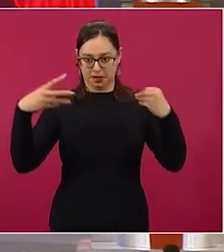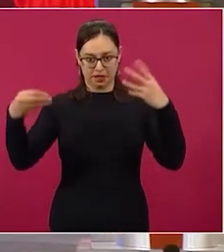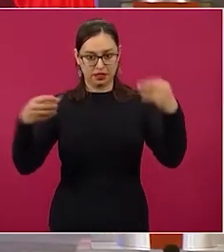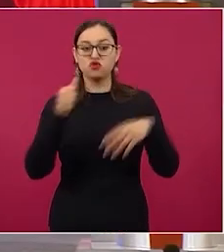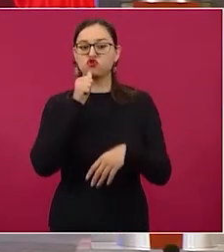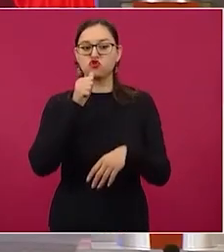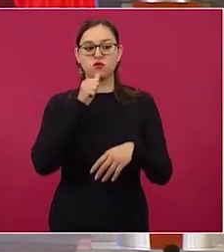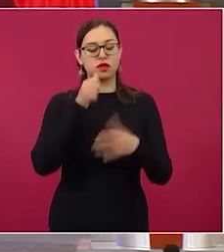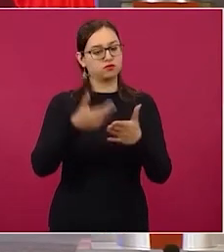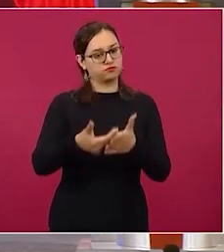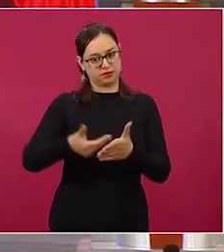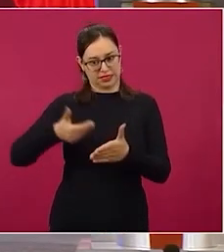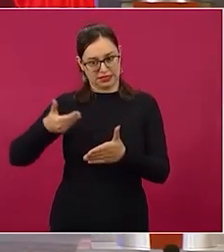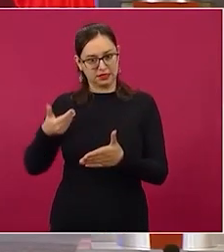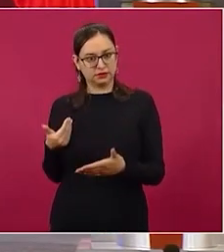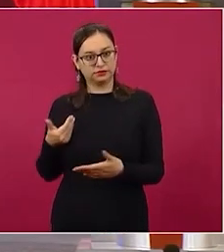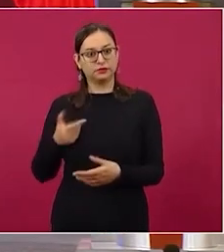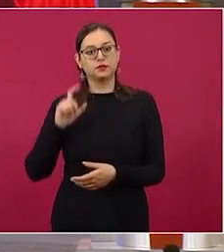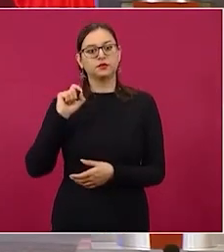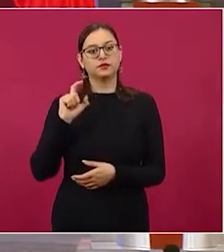20.603.000. ¿Se cayó?